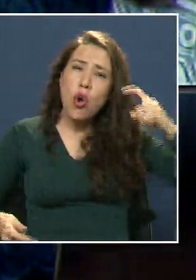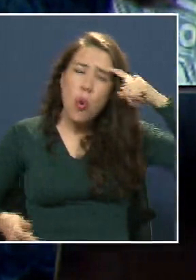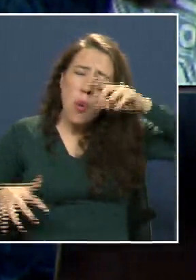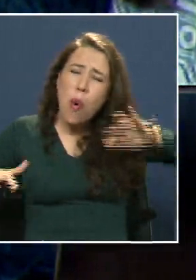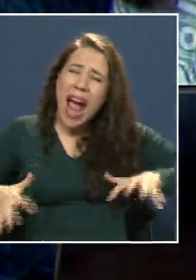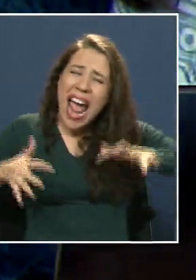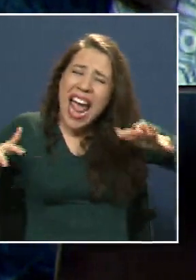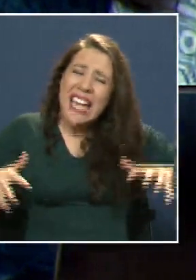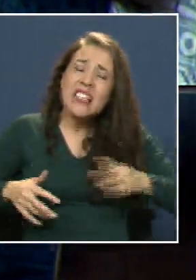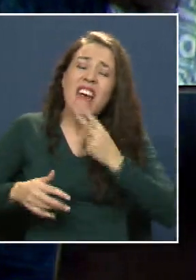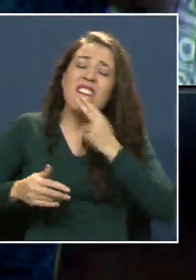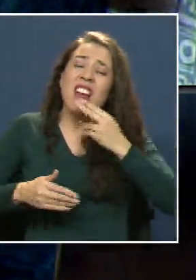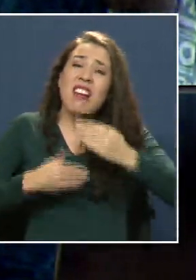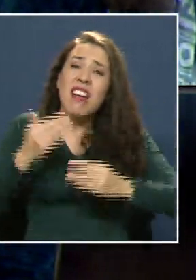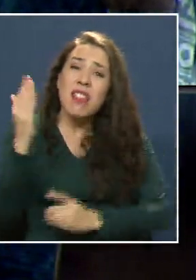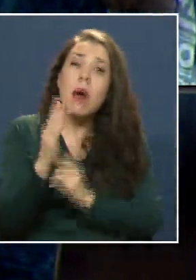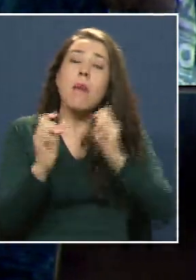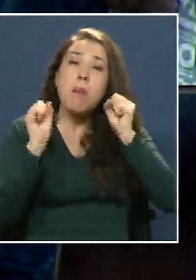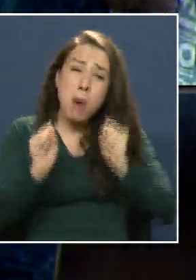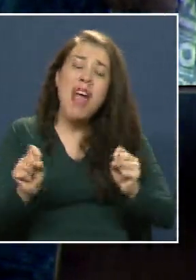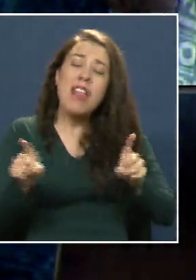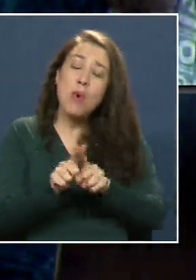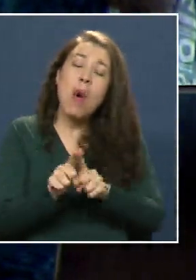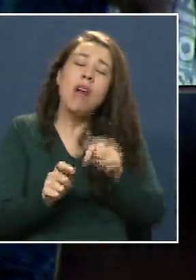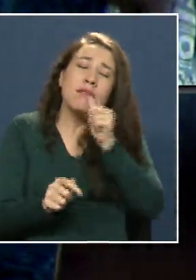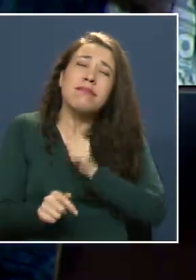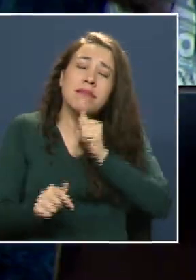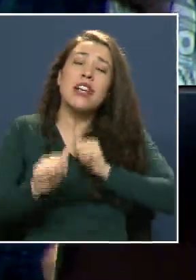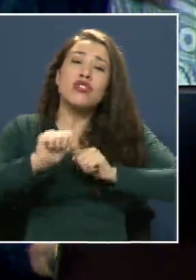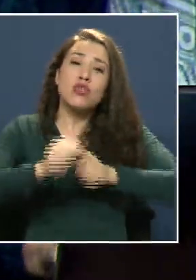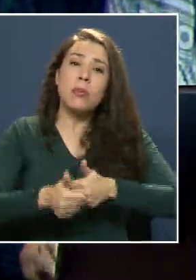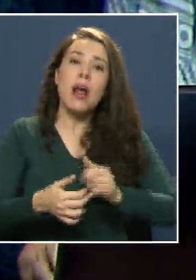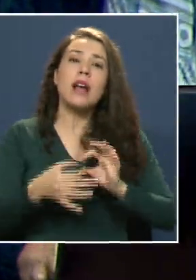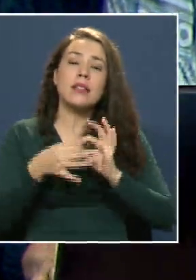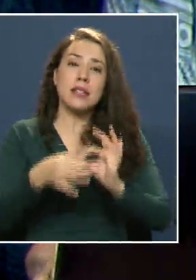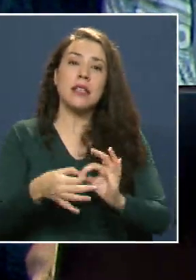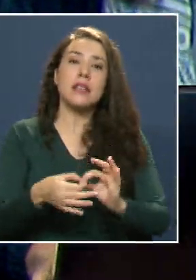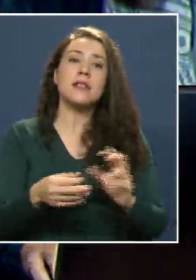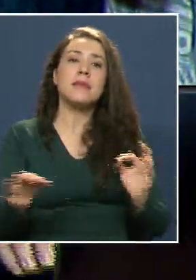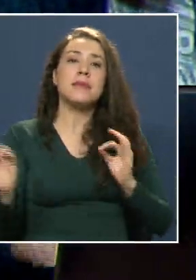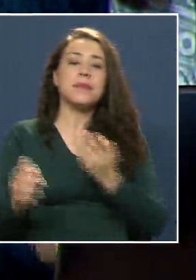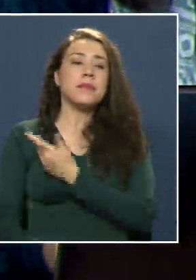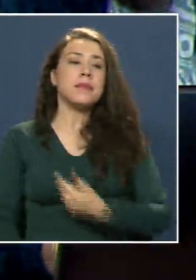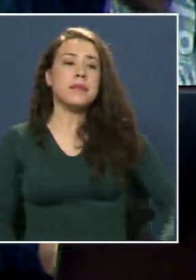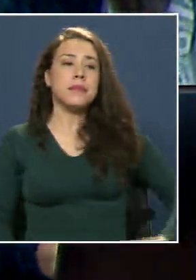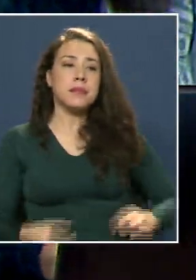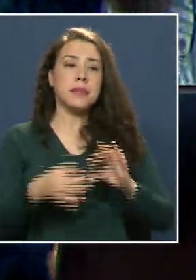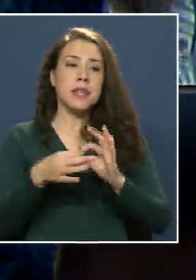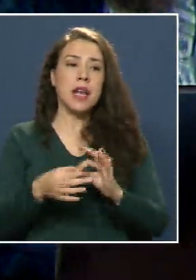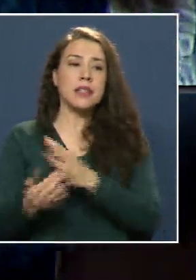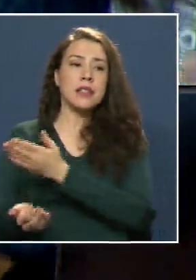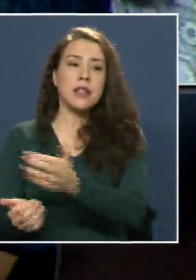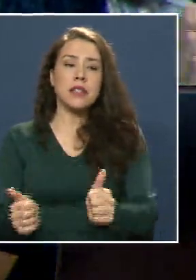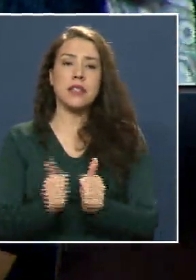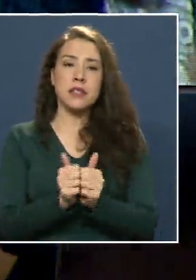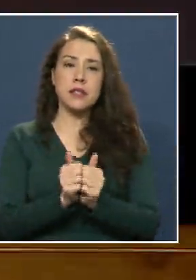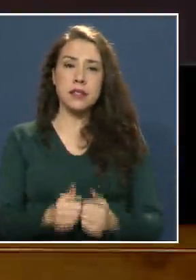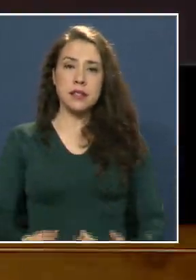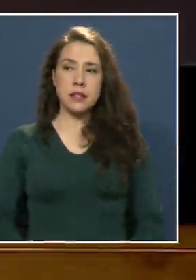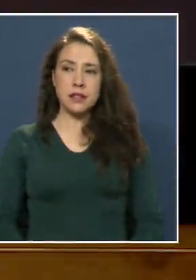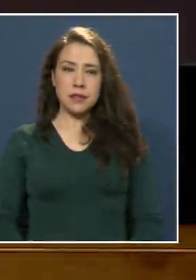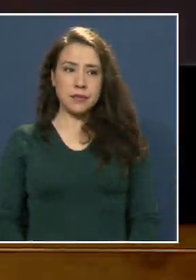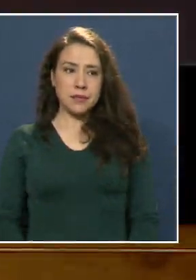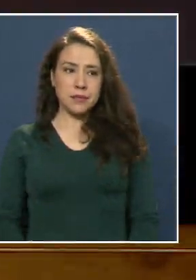salir adelante, pero nos podemos superar. Muchas gracias, señora presidenta. Muchas gracias, queridos colegas.